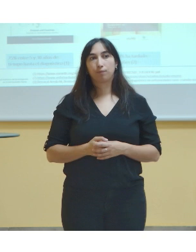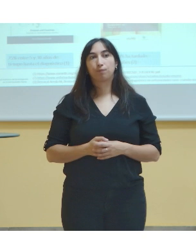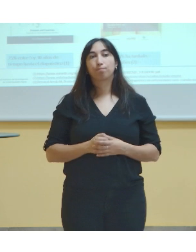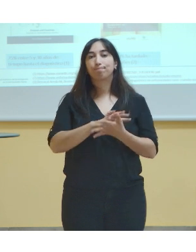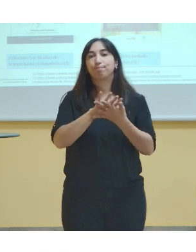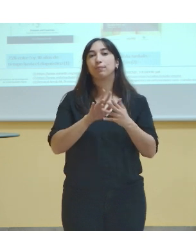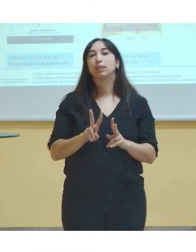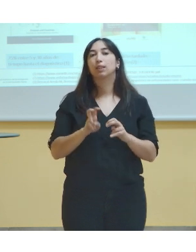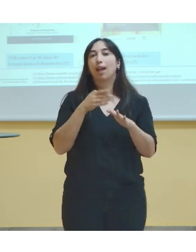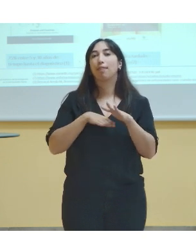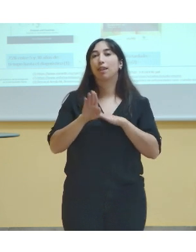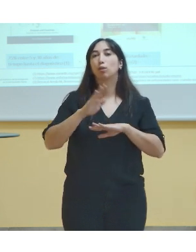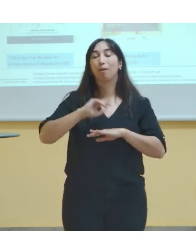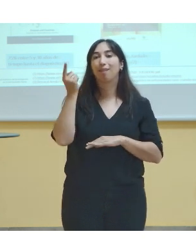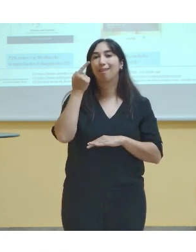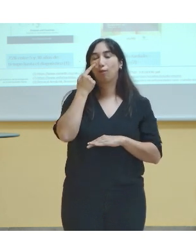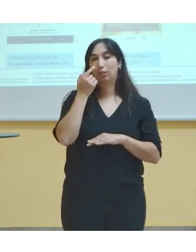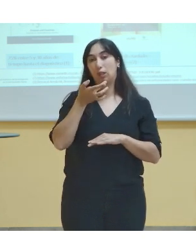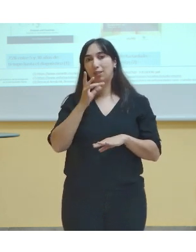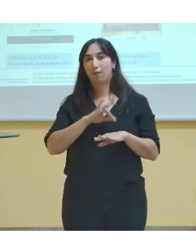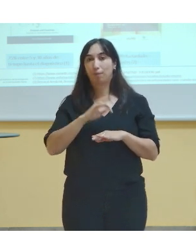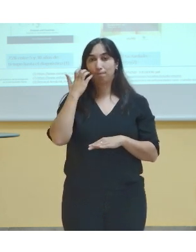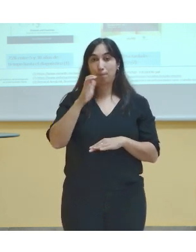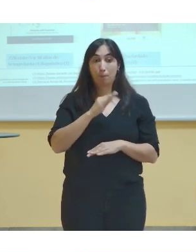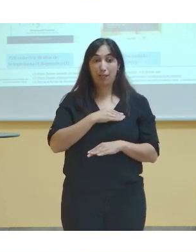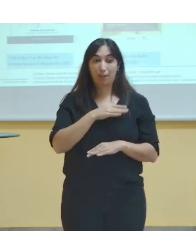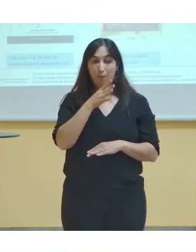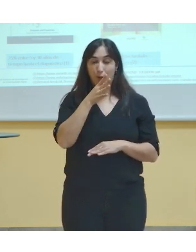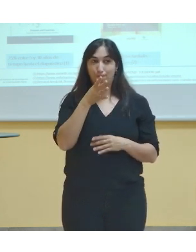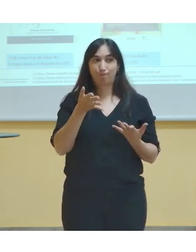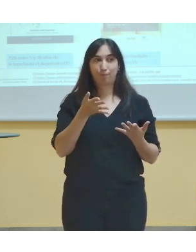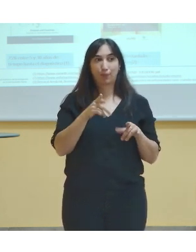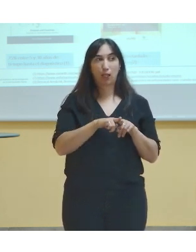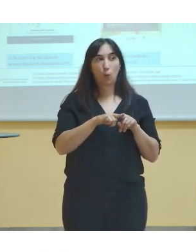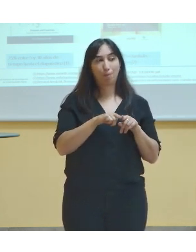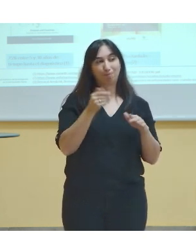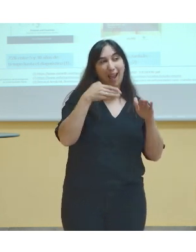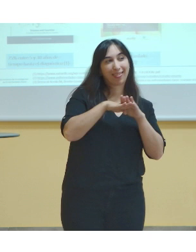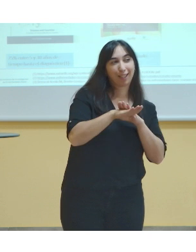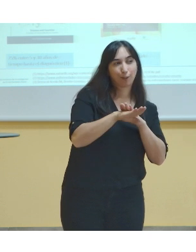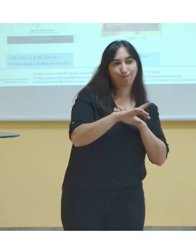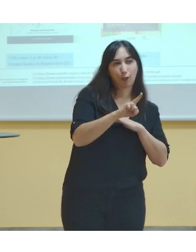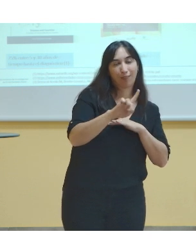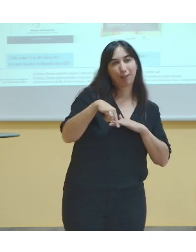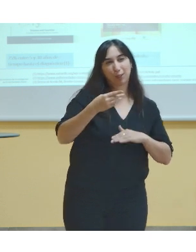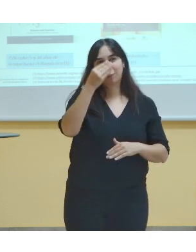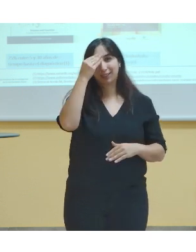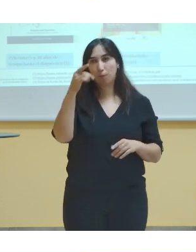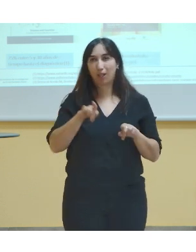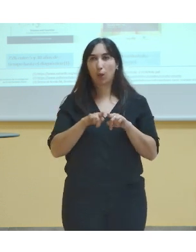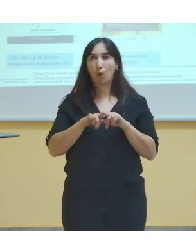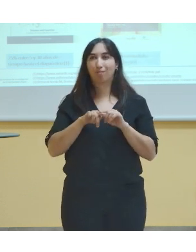Cuando hablamos del acceso al diagnóstico de enfermedades raras, lamentablemente pasamos de ese término acceso a pensar en muchas ocasiones en